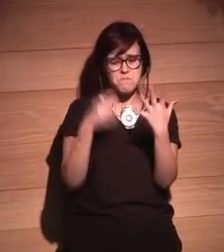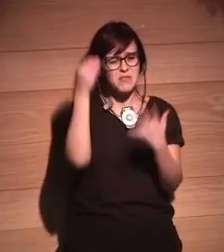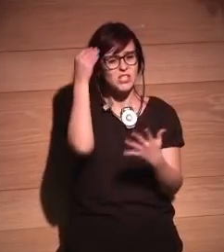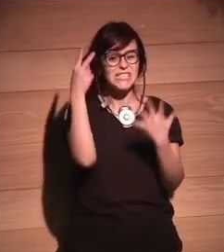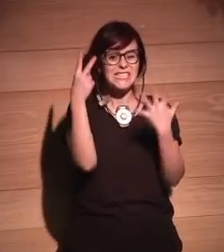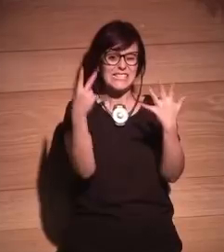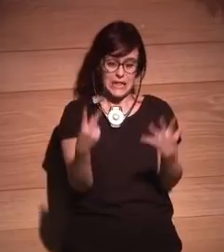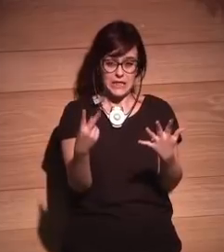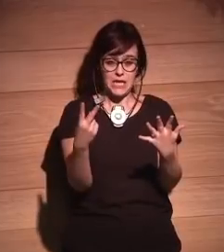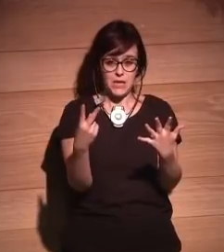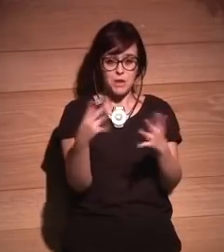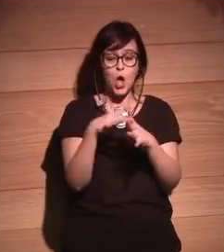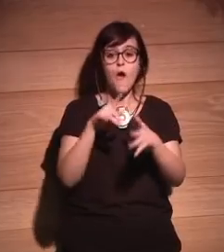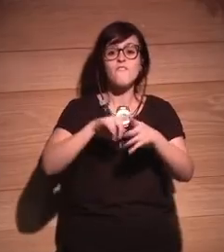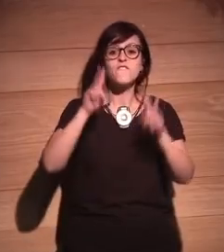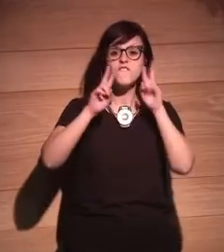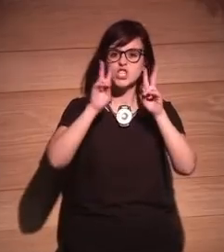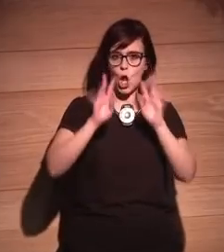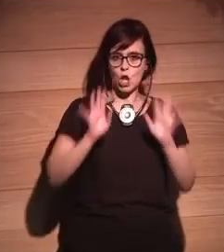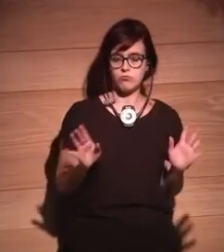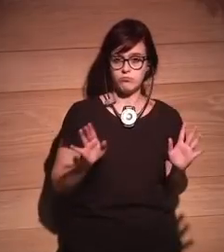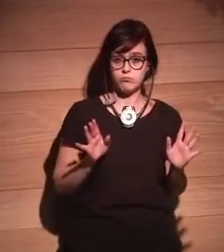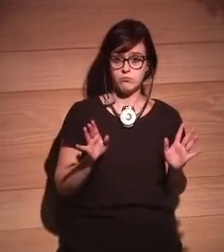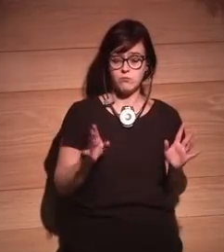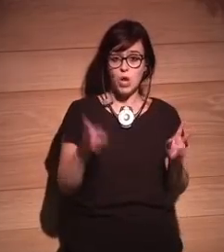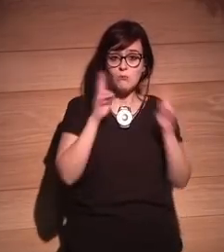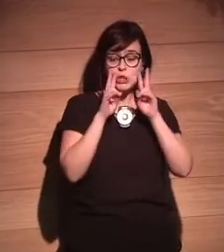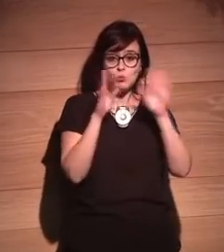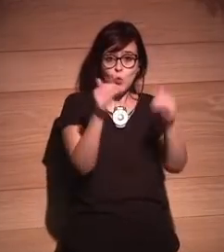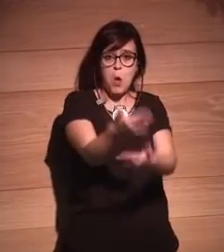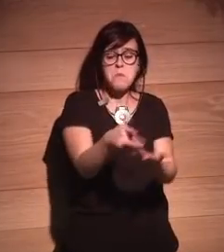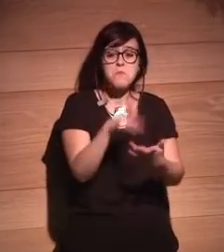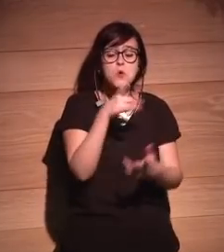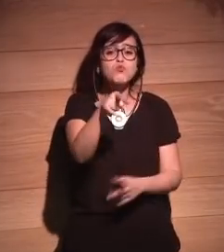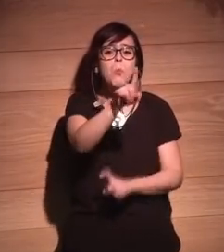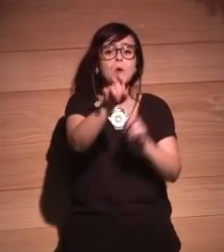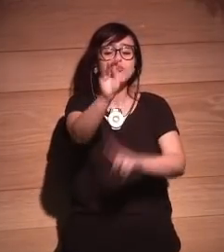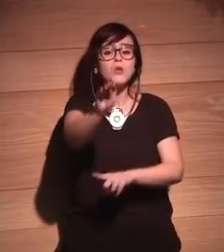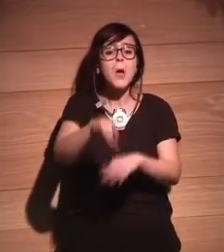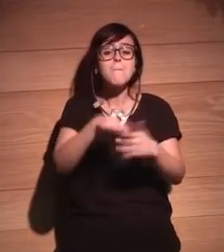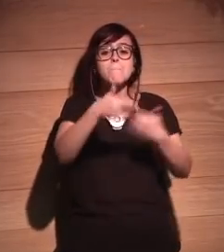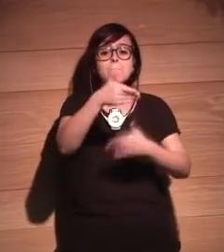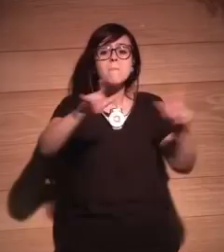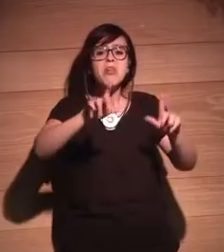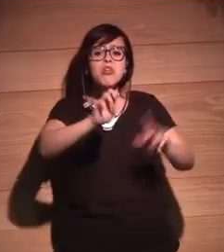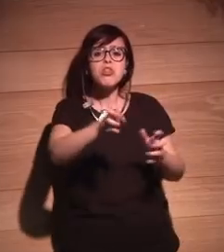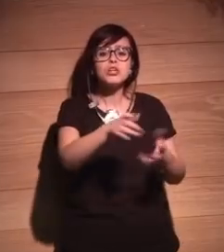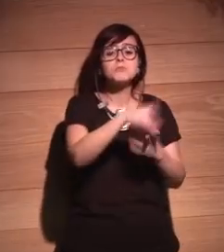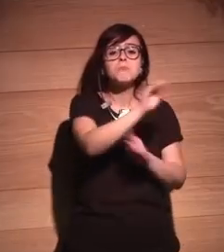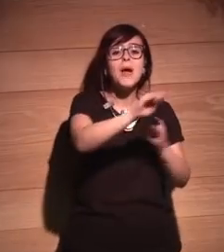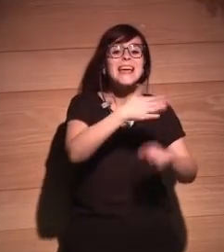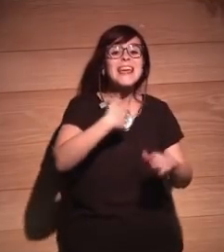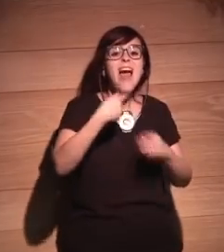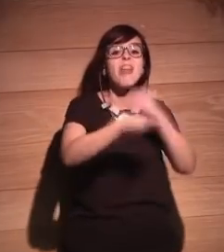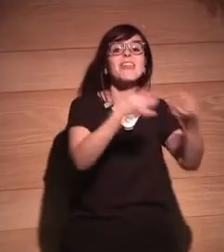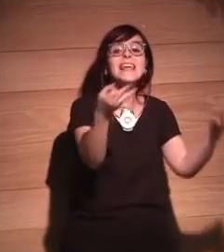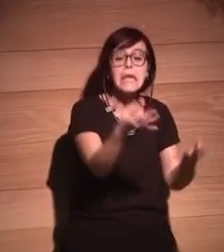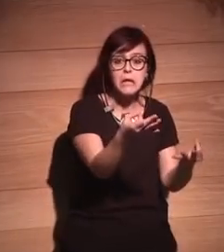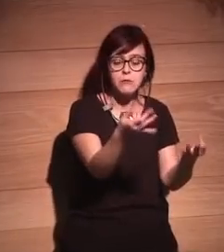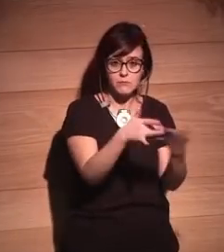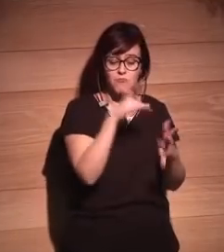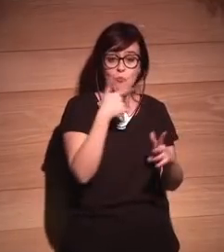7, pero es uno, visión, que no tienen. O sea, tú le preguntas muchas veces a los medios cuál es la visión, qué es lo que queréis hacer. O